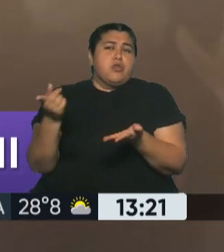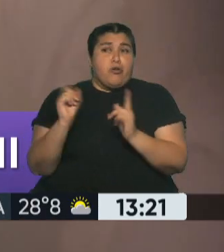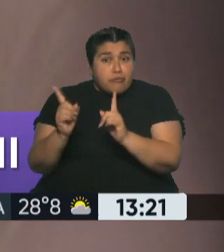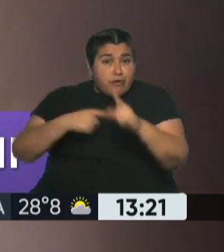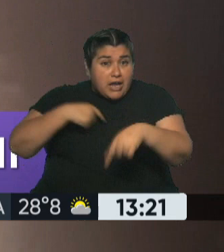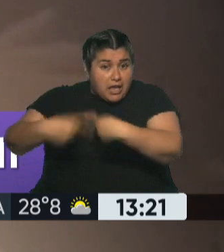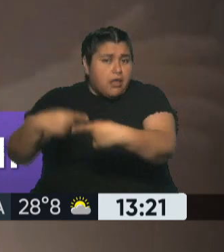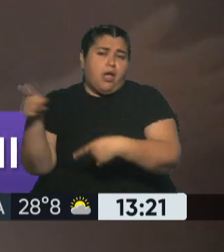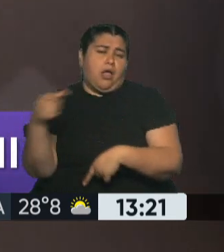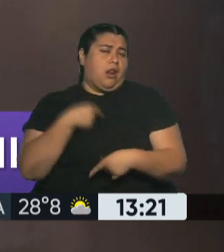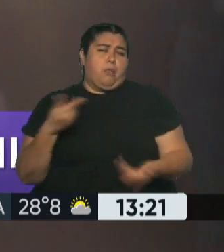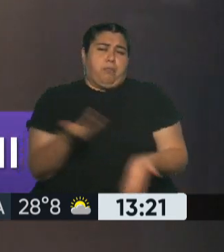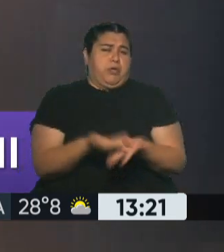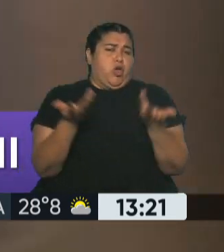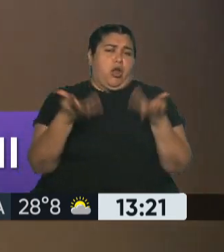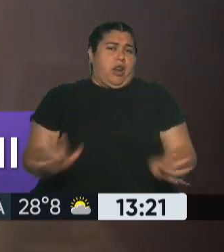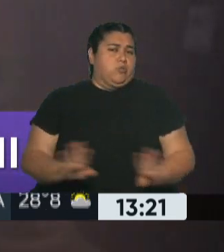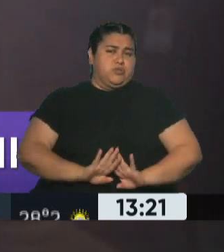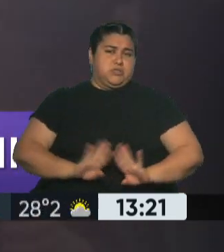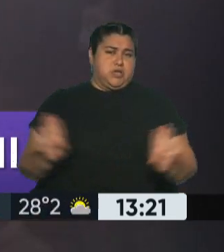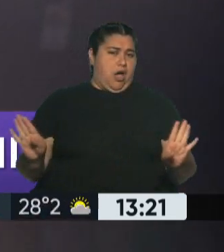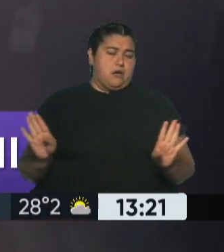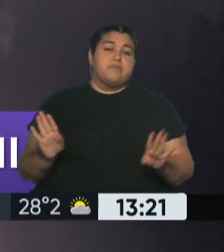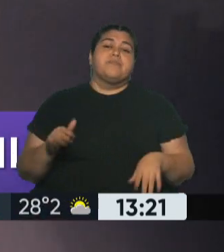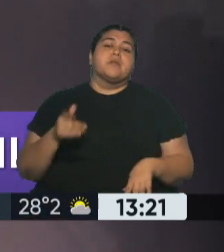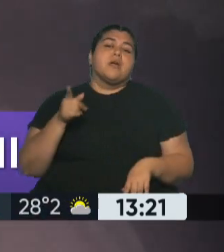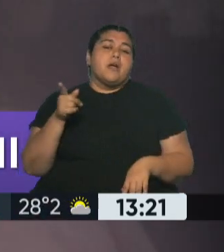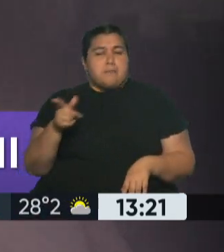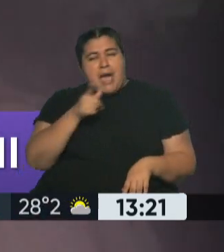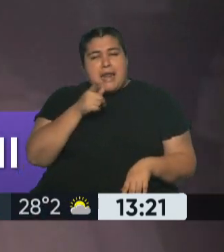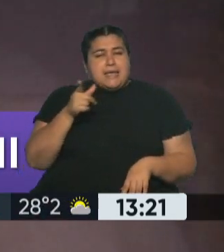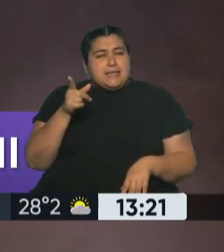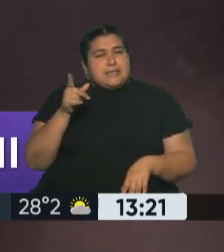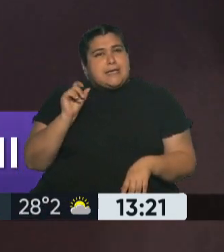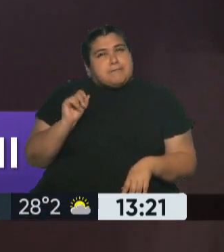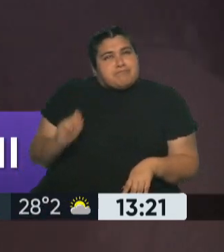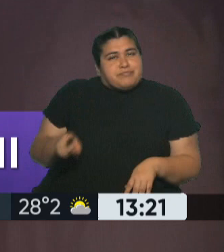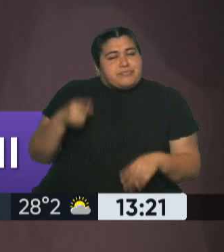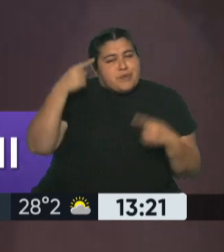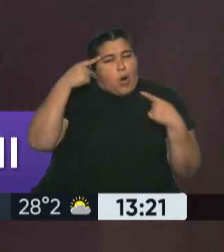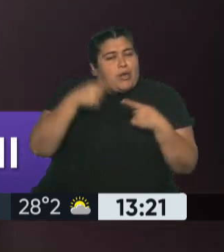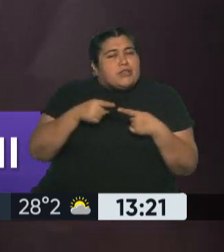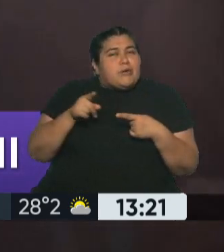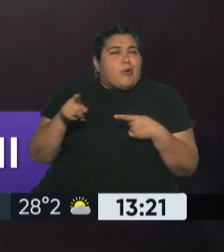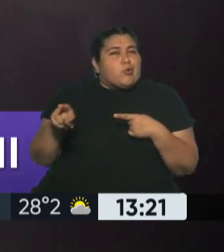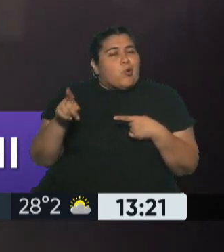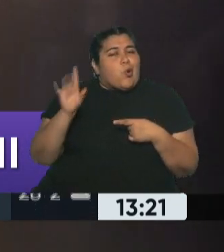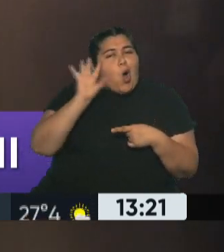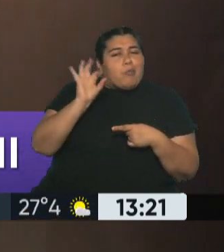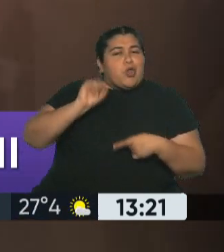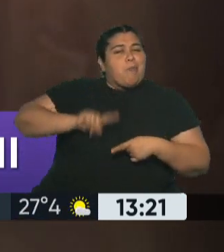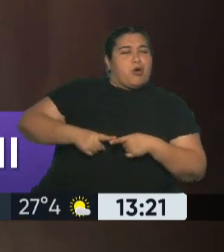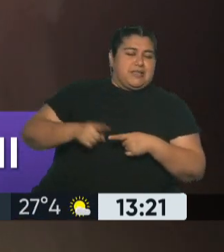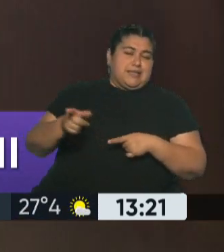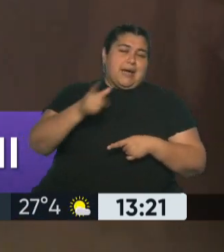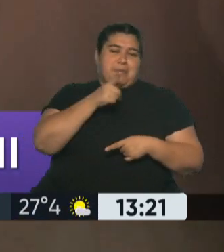siga y no no aceptó creo que más que nada por motivos políticos no una cuestión de postura política